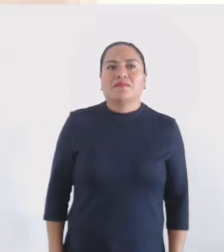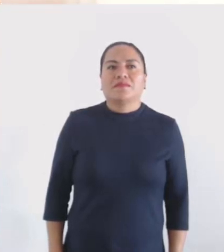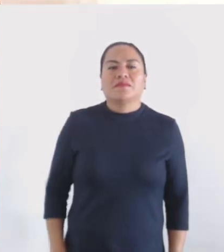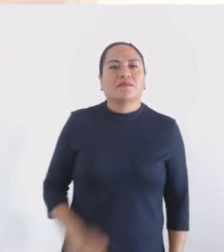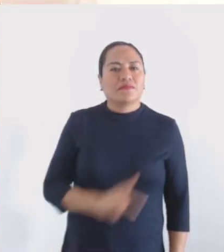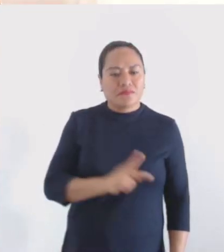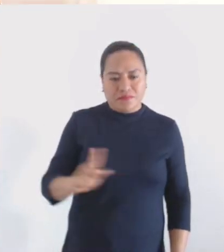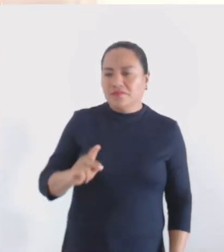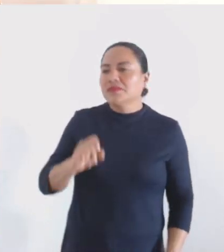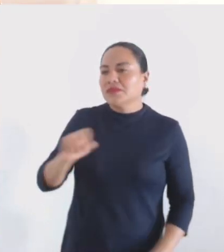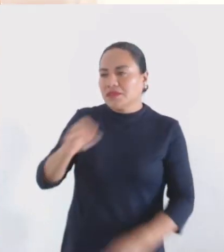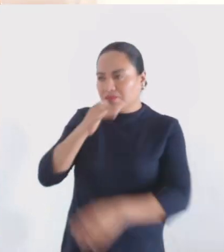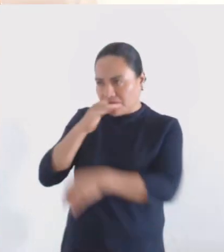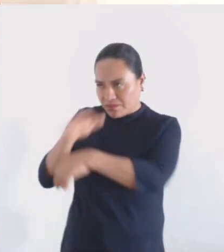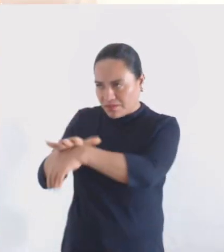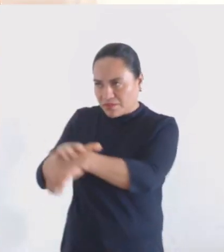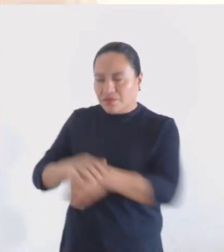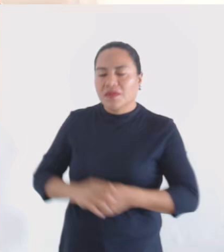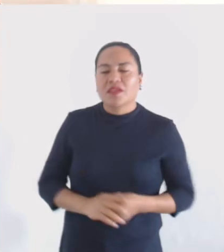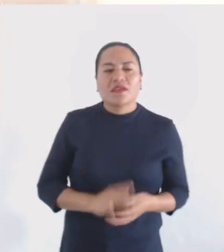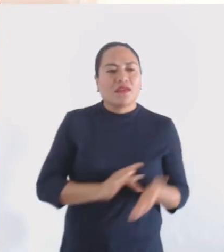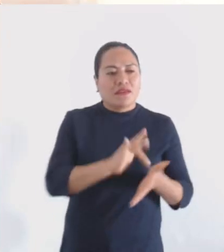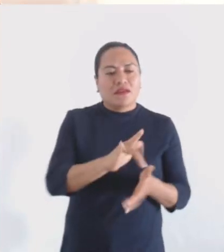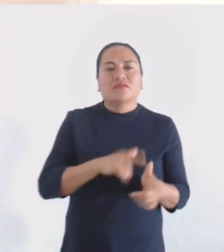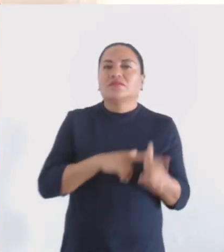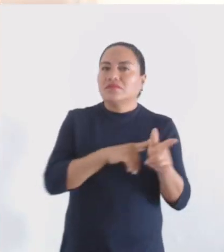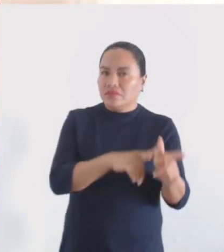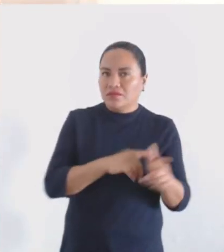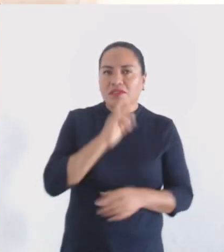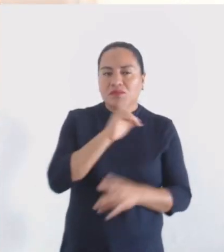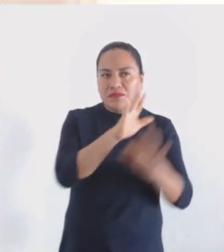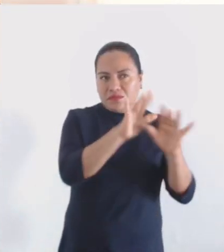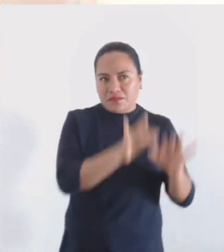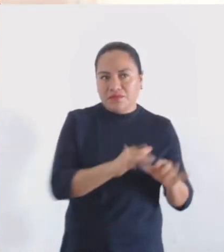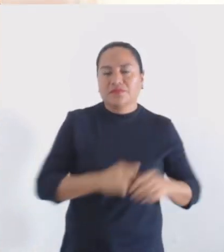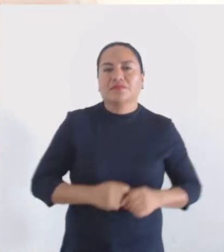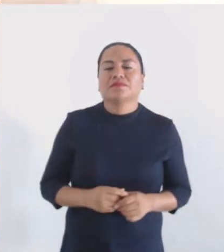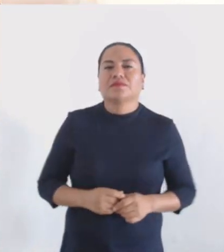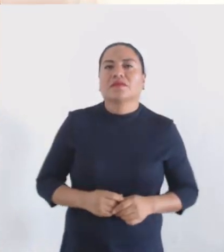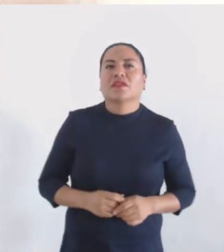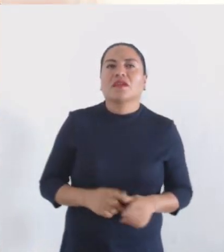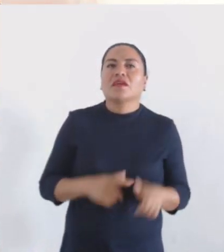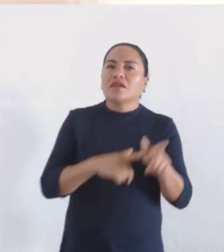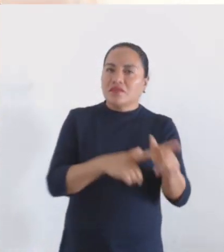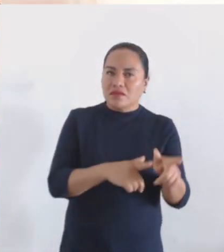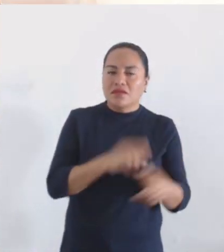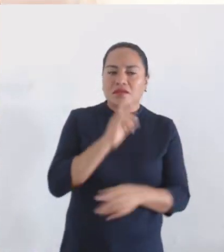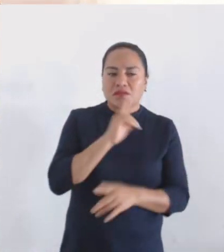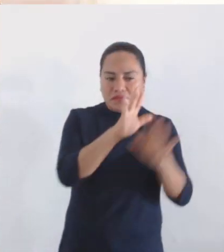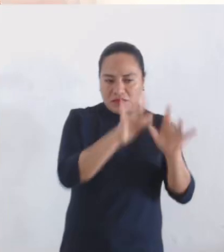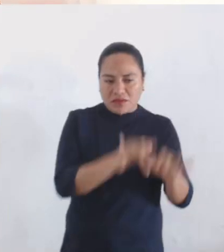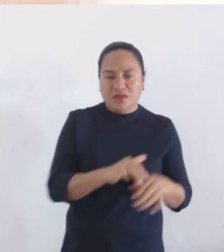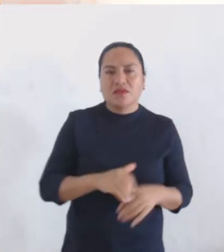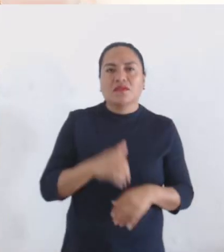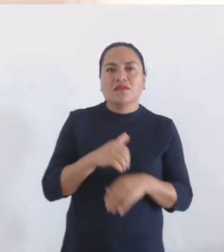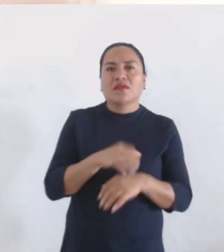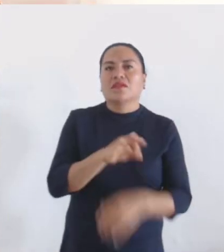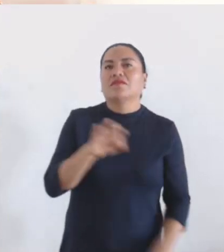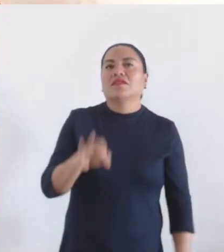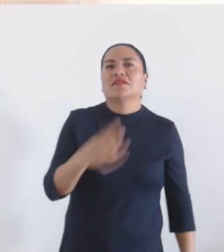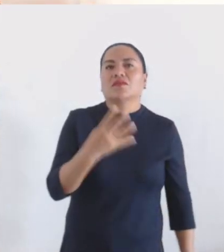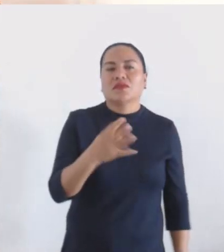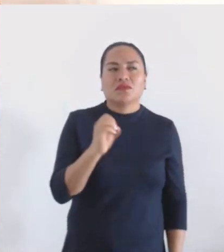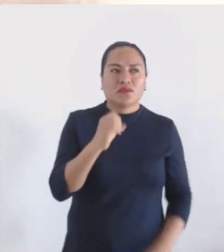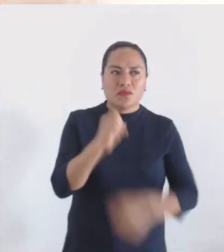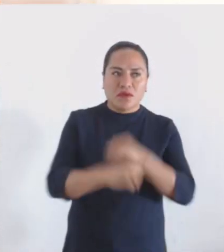Aprobado por unanimidad de los presentes. Gracias. Continúe con el siguiente dictamen, por favor. Se continúa con el desahogo del dictamen de fecha 4 de